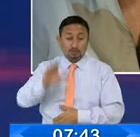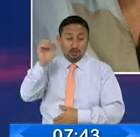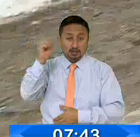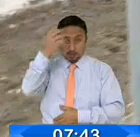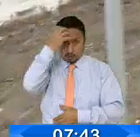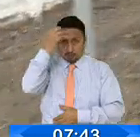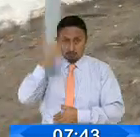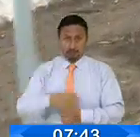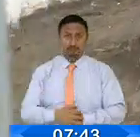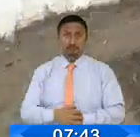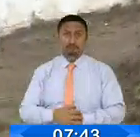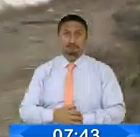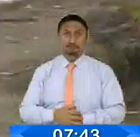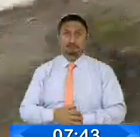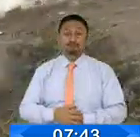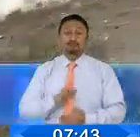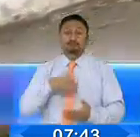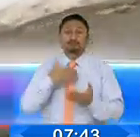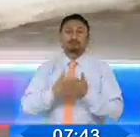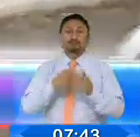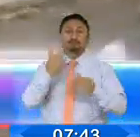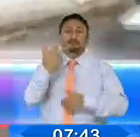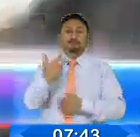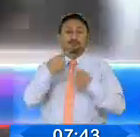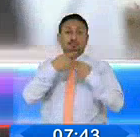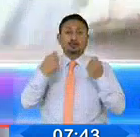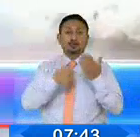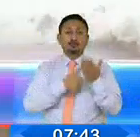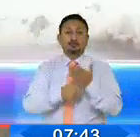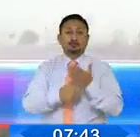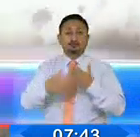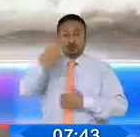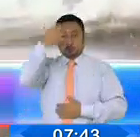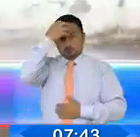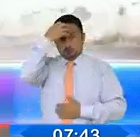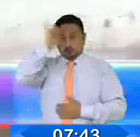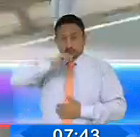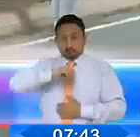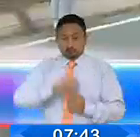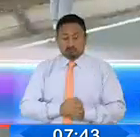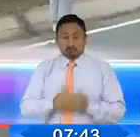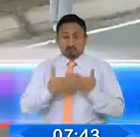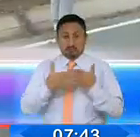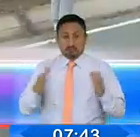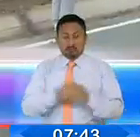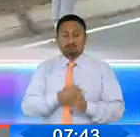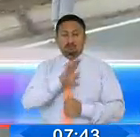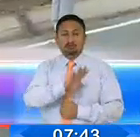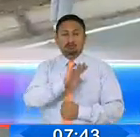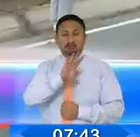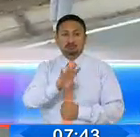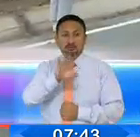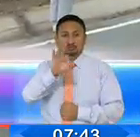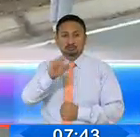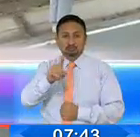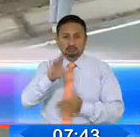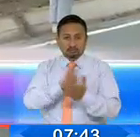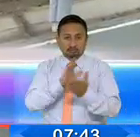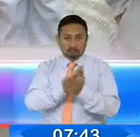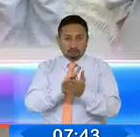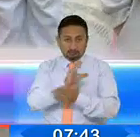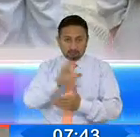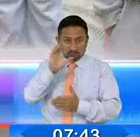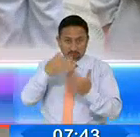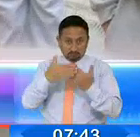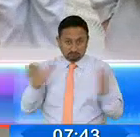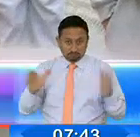educación. Hasta el 3 de marzo, el Ministerio de Educación ha autorizado abrir sus puertas a 449 establecimientos.